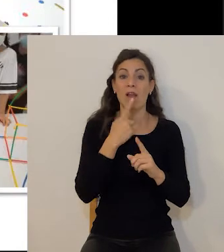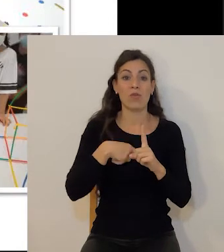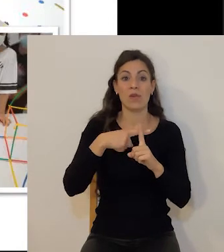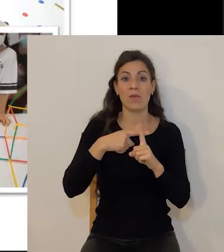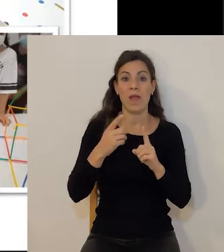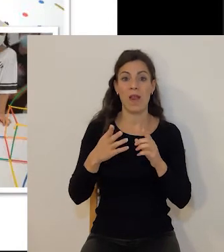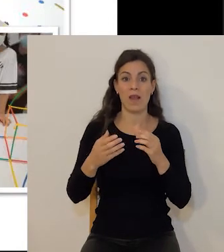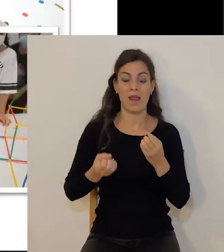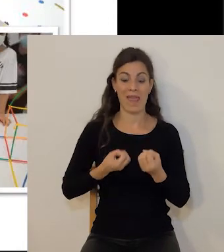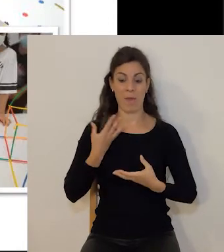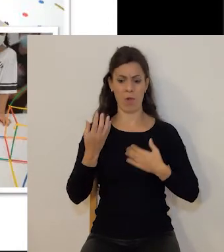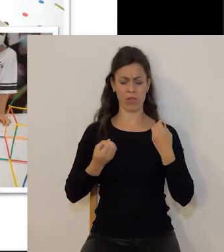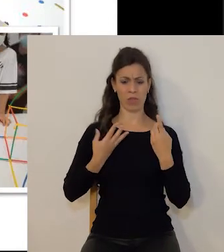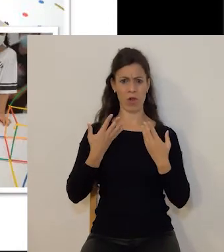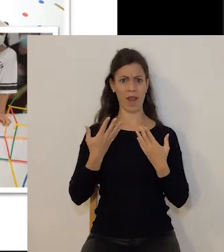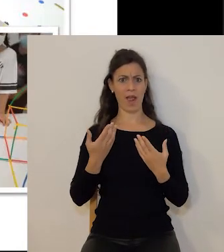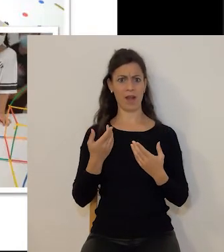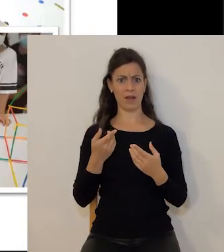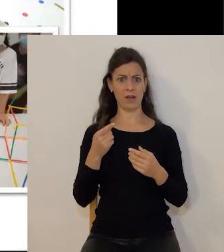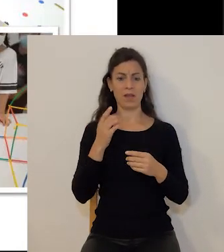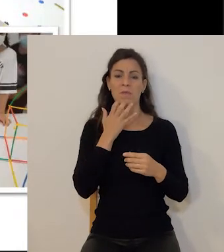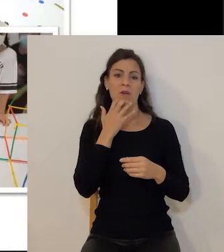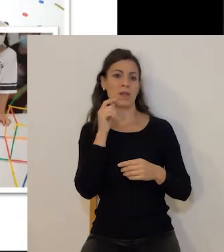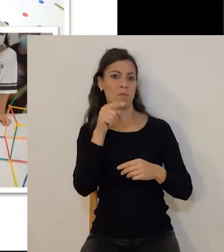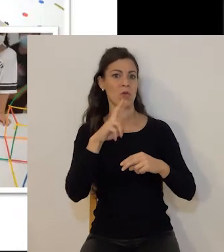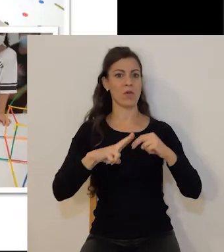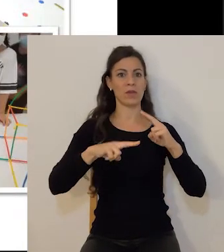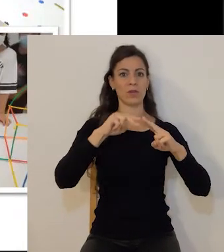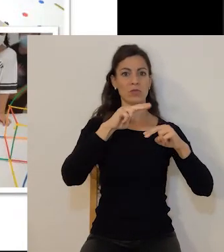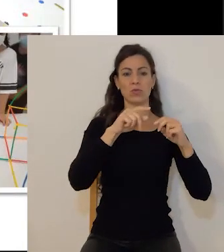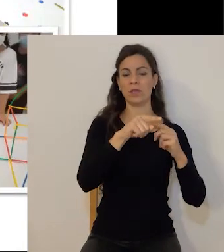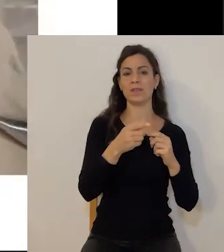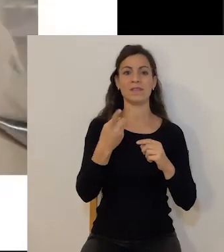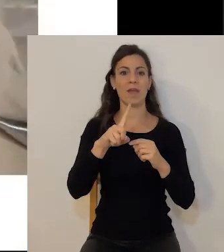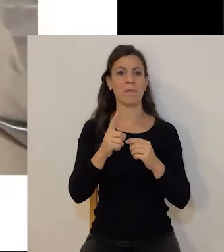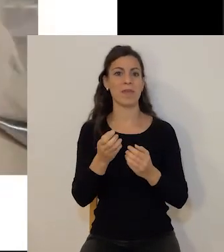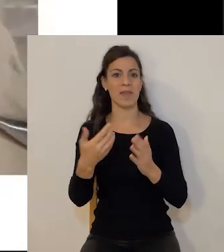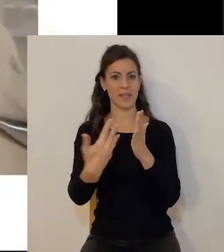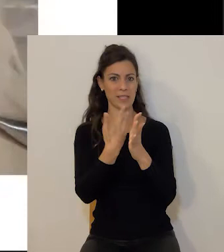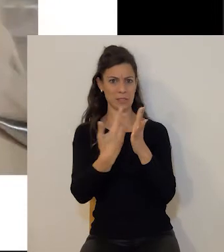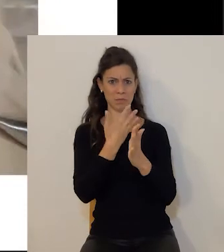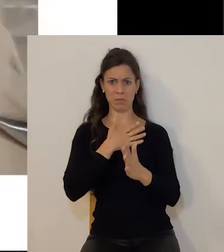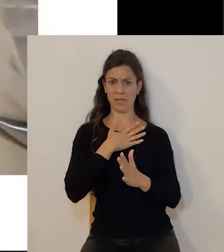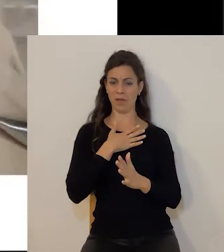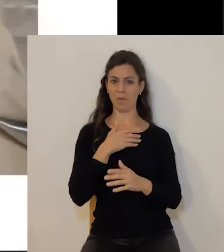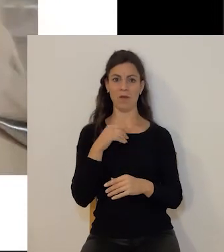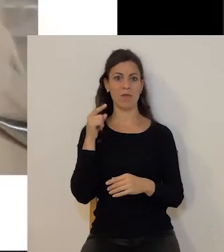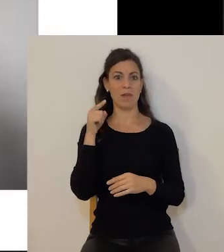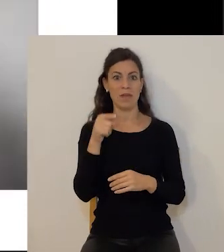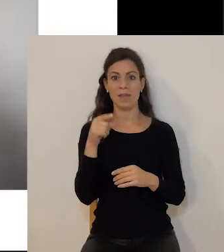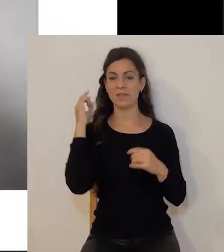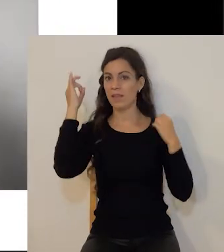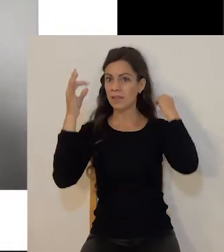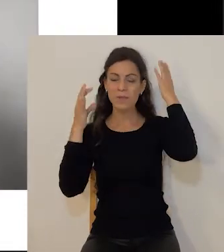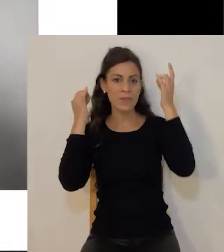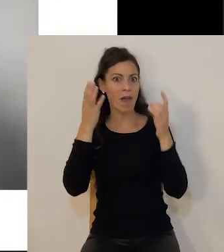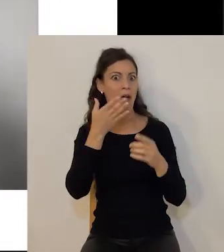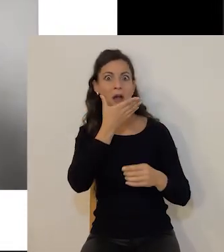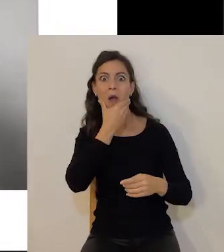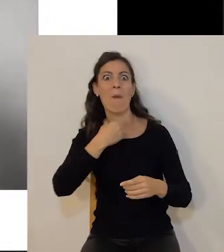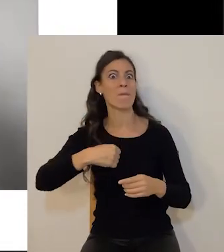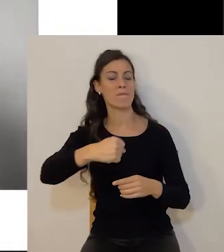emocional y constrúyeme y explícamelo. Es buenísima la actividad,